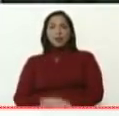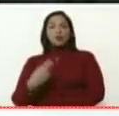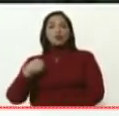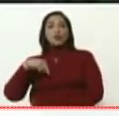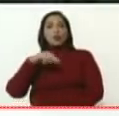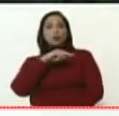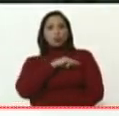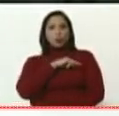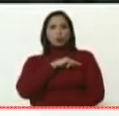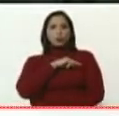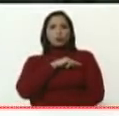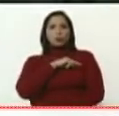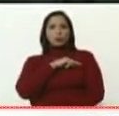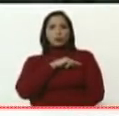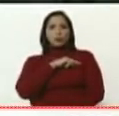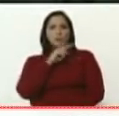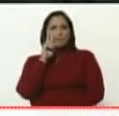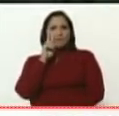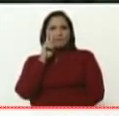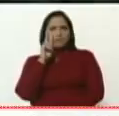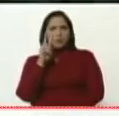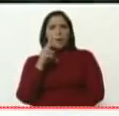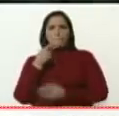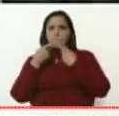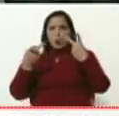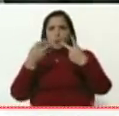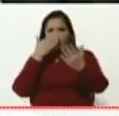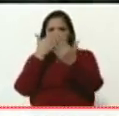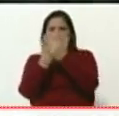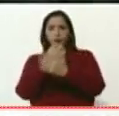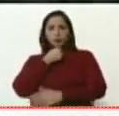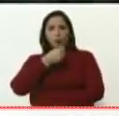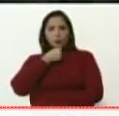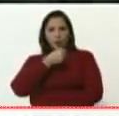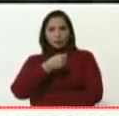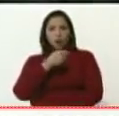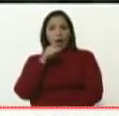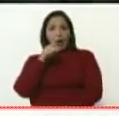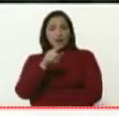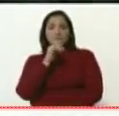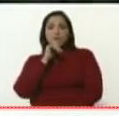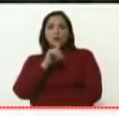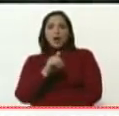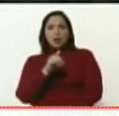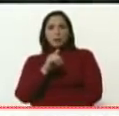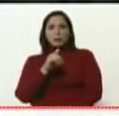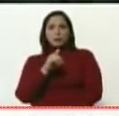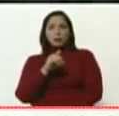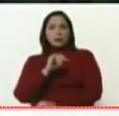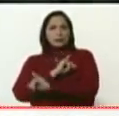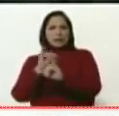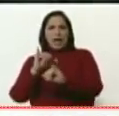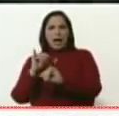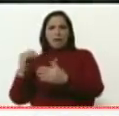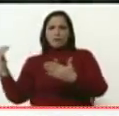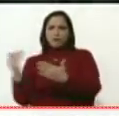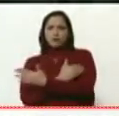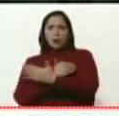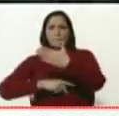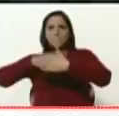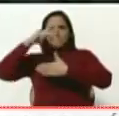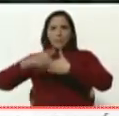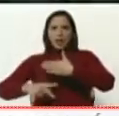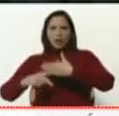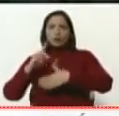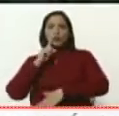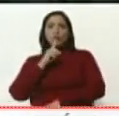nosotros dimos una comparecencia ante los medios de comunicación y allí informamos que se había desmantelado un plan